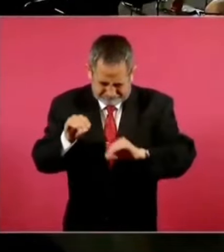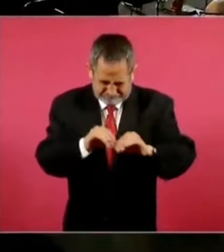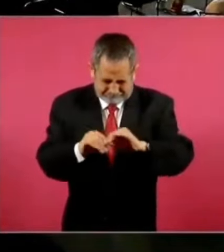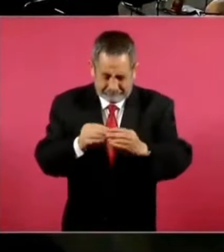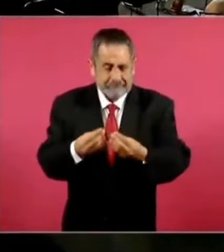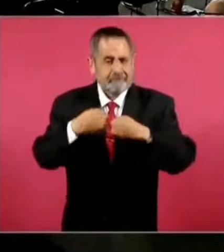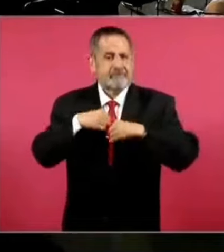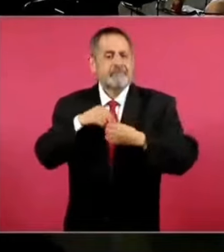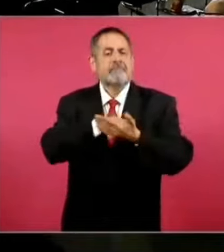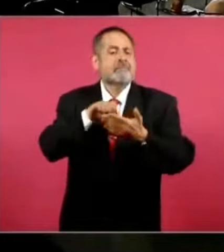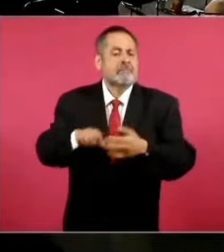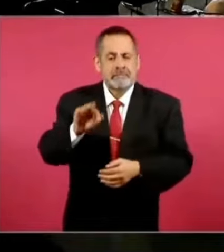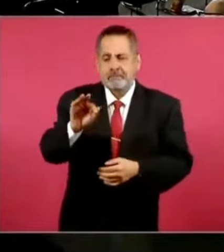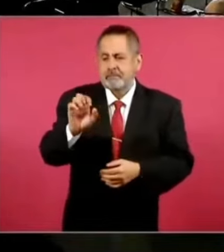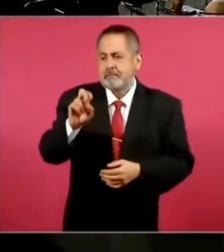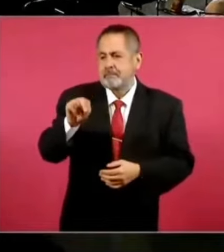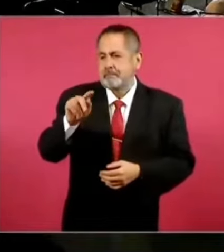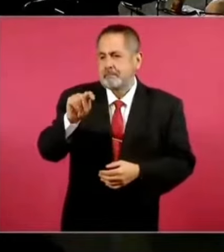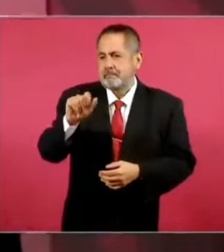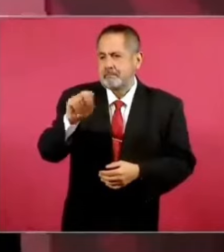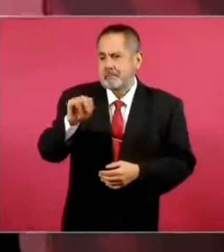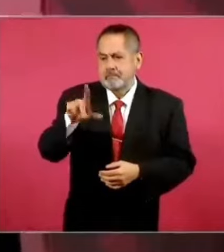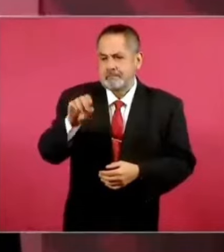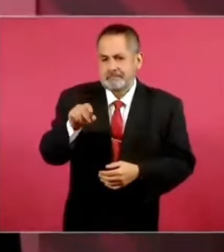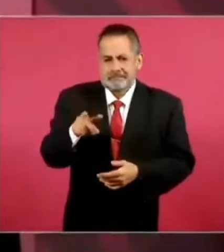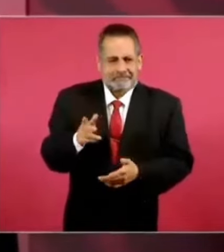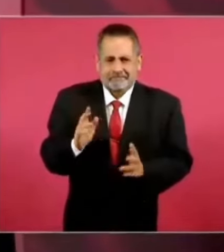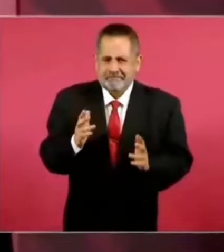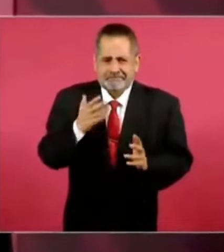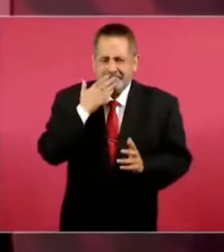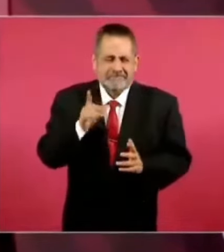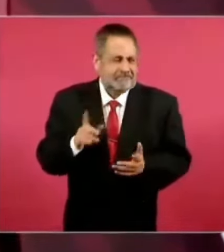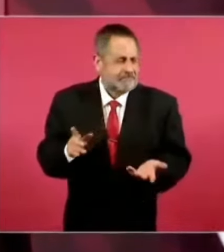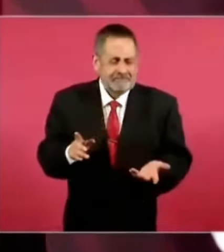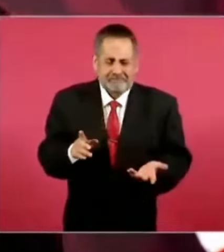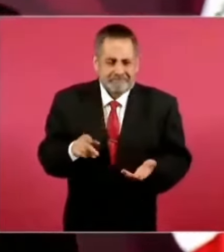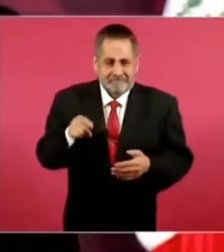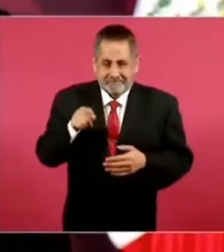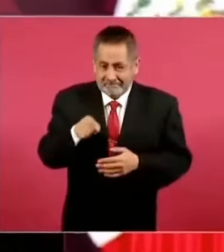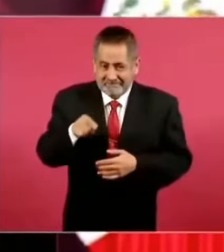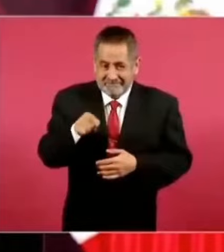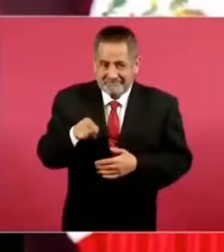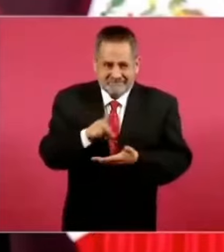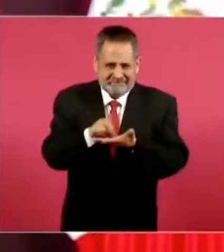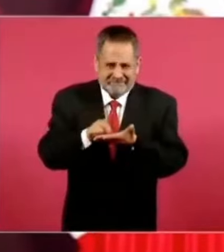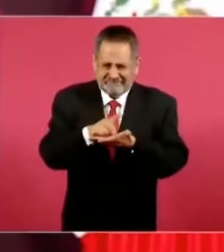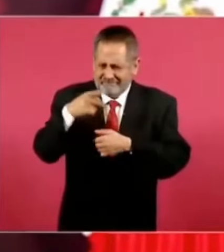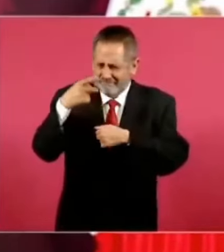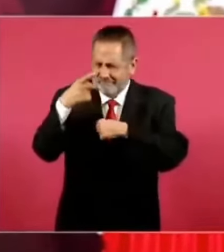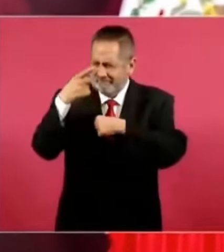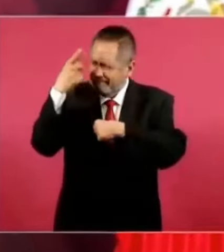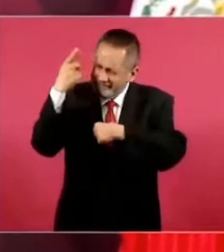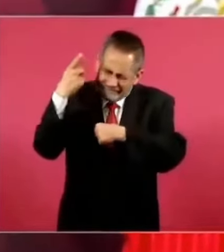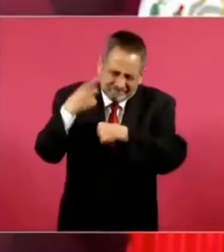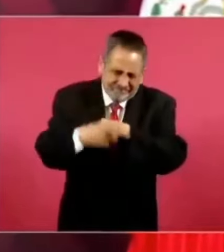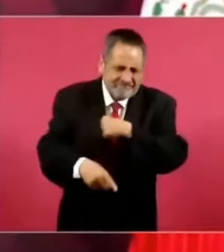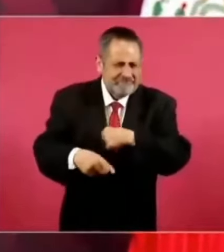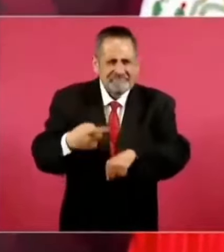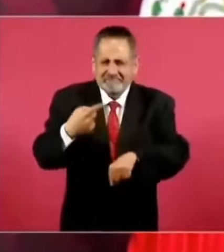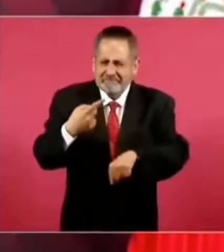como el fentanilo, porque son de lo más nocivo,